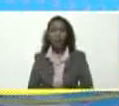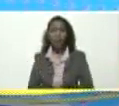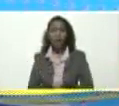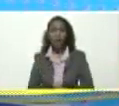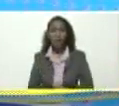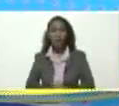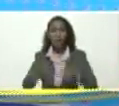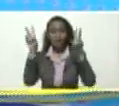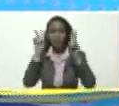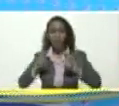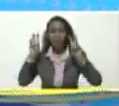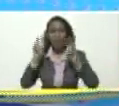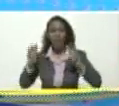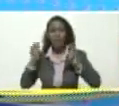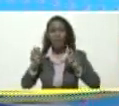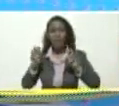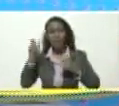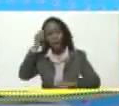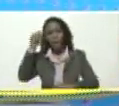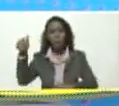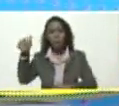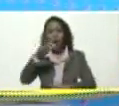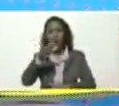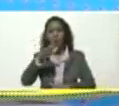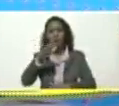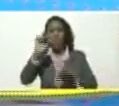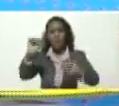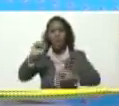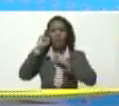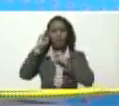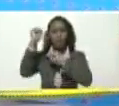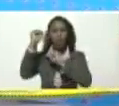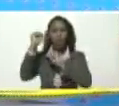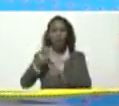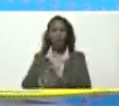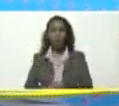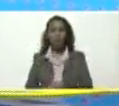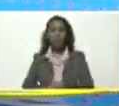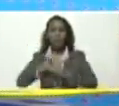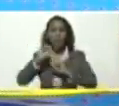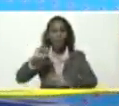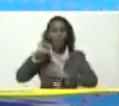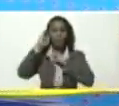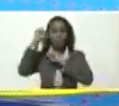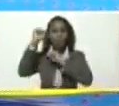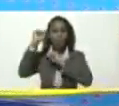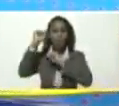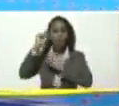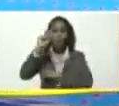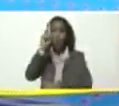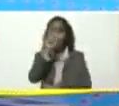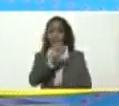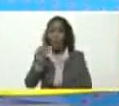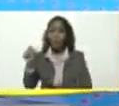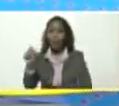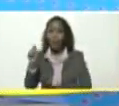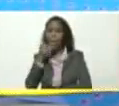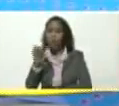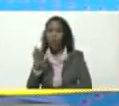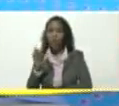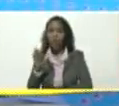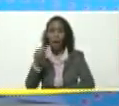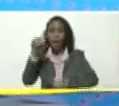renovadas y el pueblo de las victorias, de las victorias. Una semana para las elecciones,